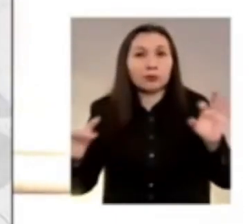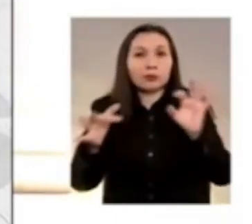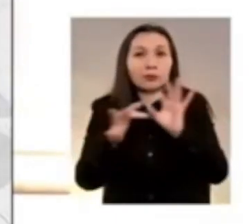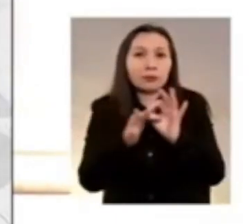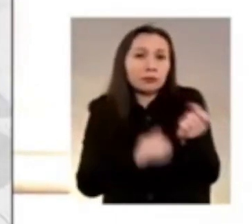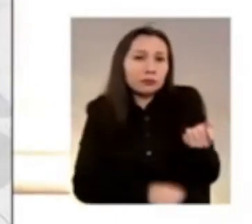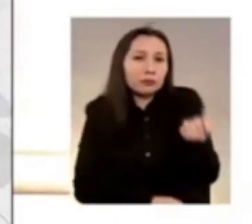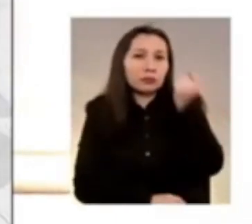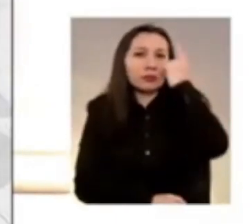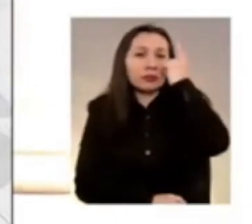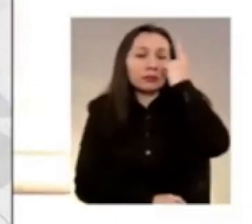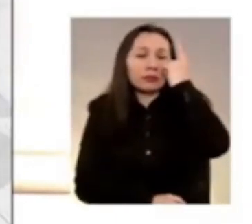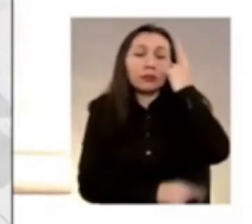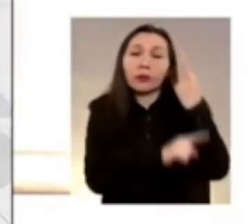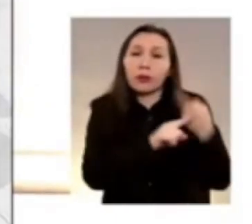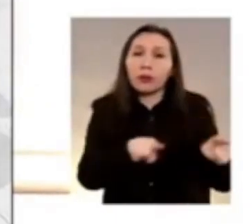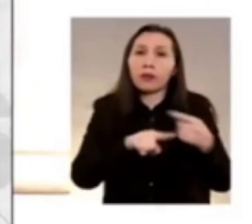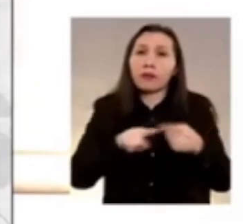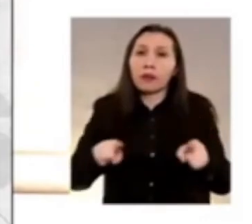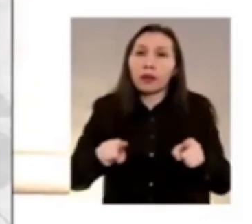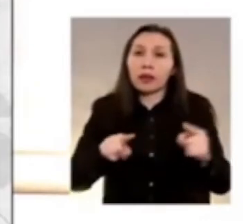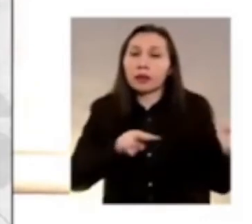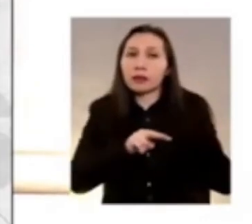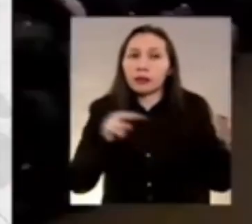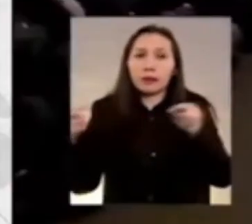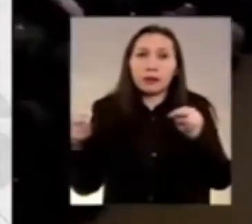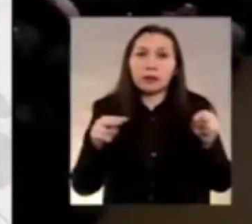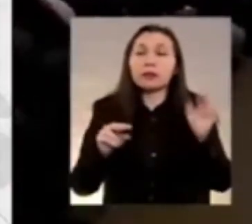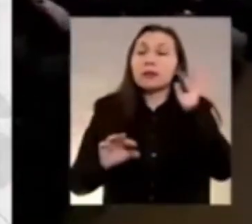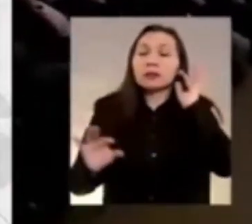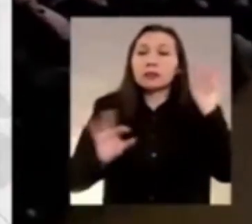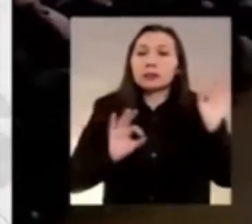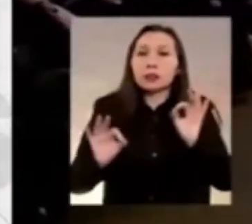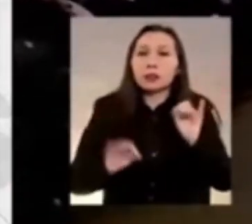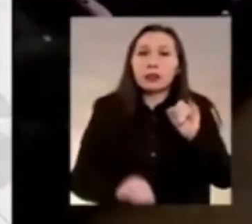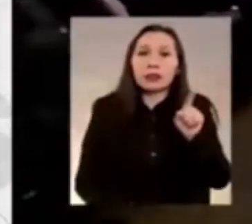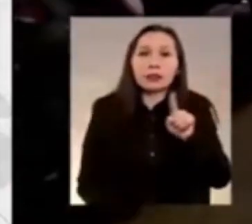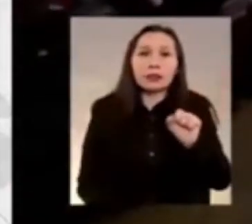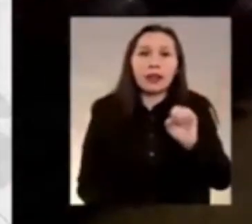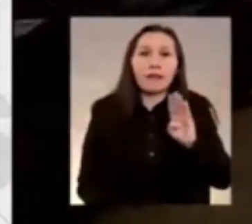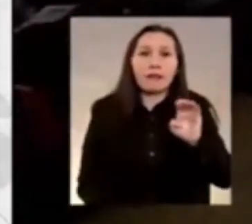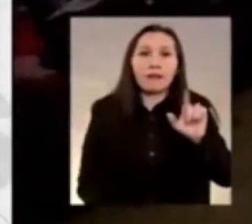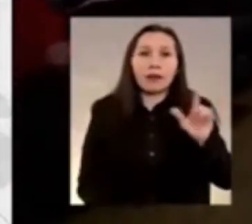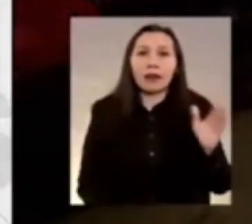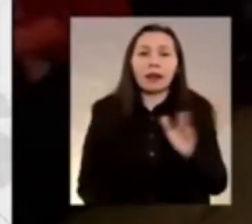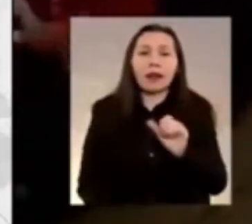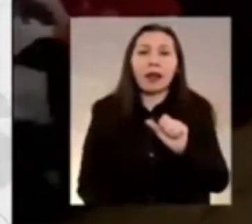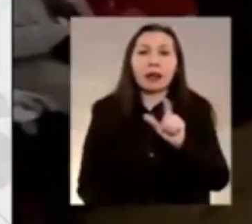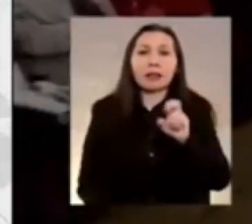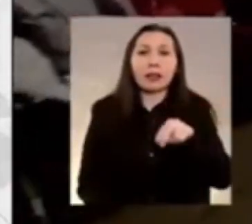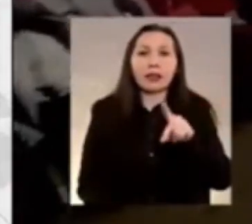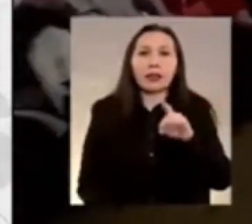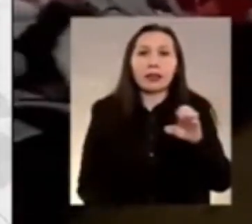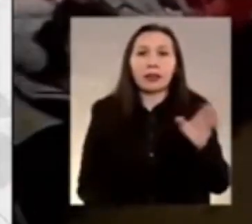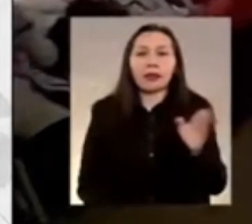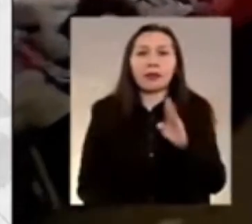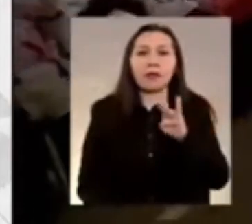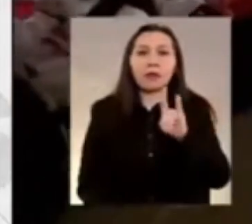de entendimiento entre distintas veredas, la señora Isabel Allende Bussi.